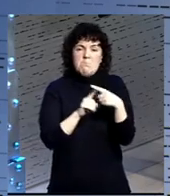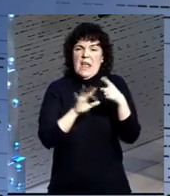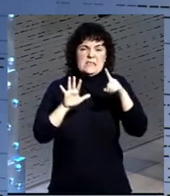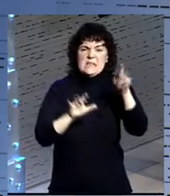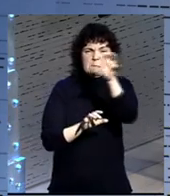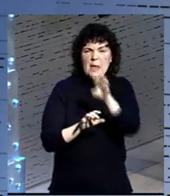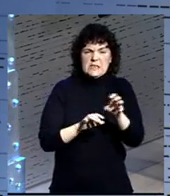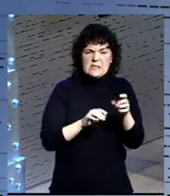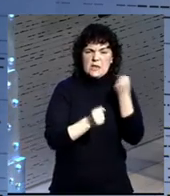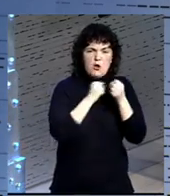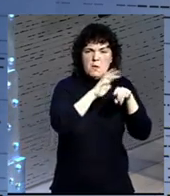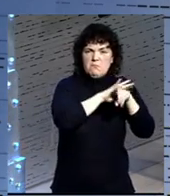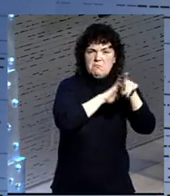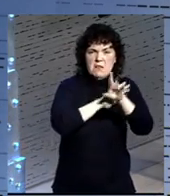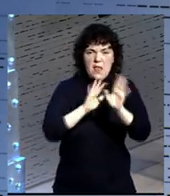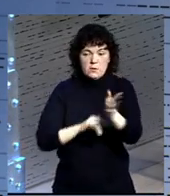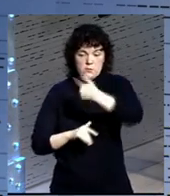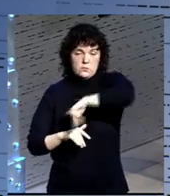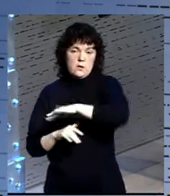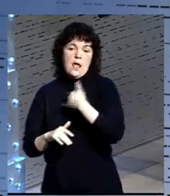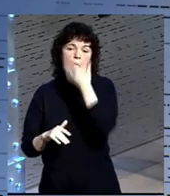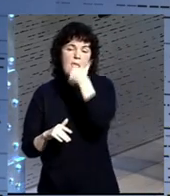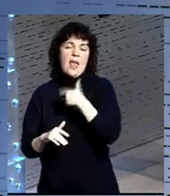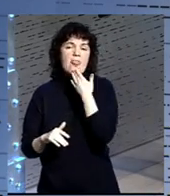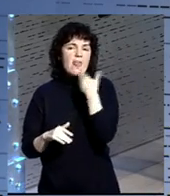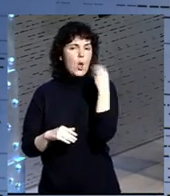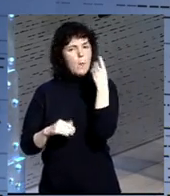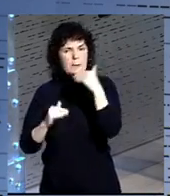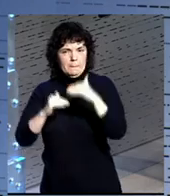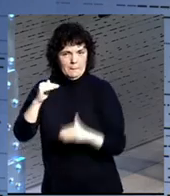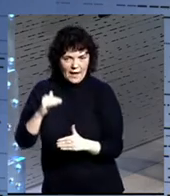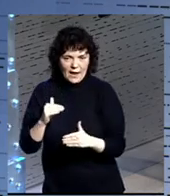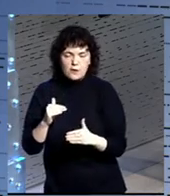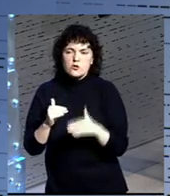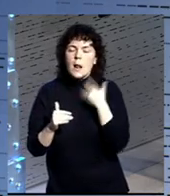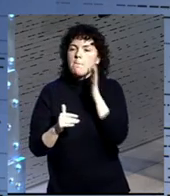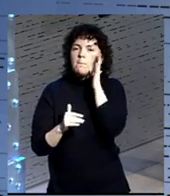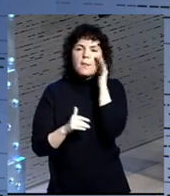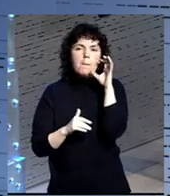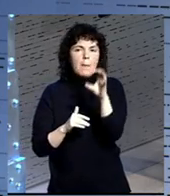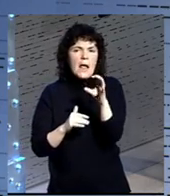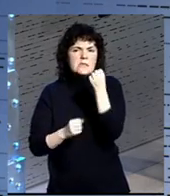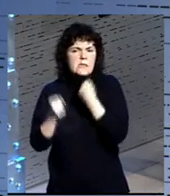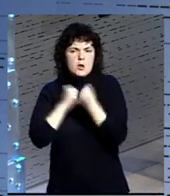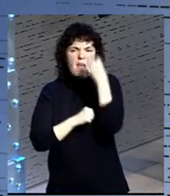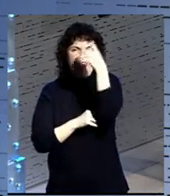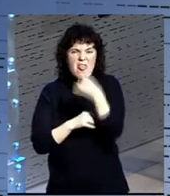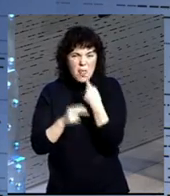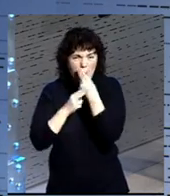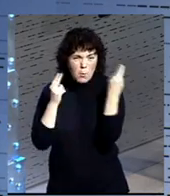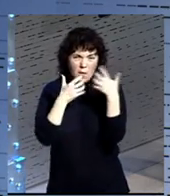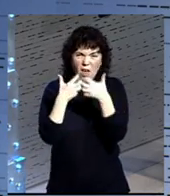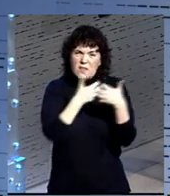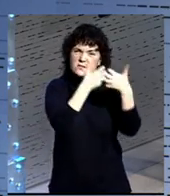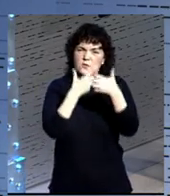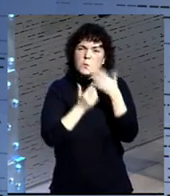nos iba a decir, a los menos jóvenes de los que estamos aquí, que el gran financiador de la deuda pública